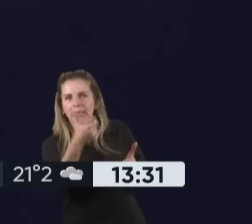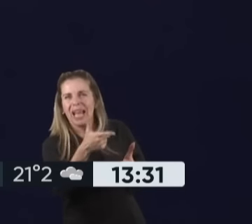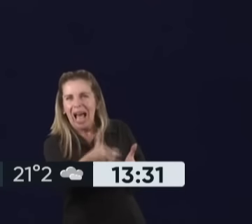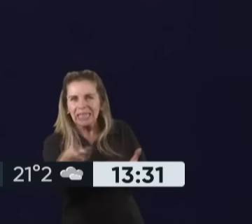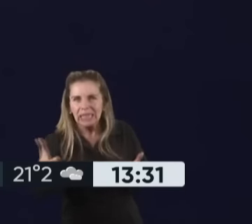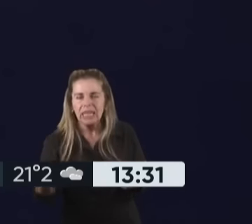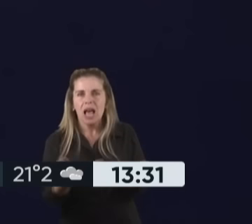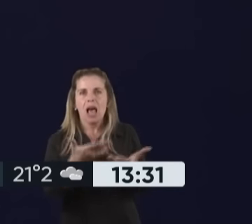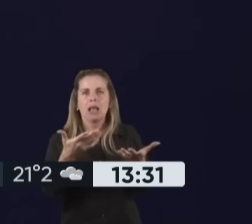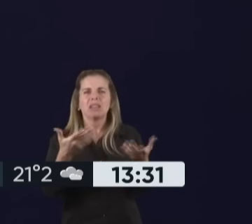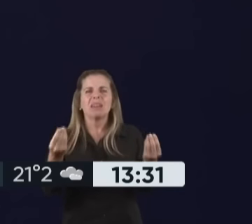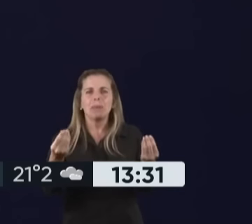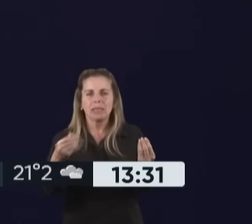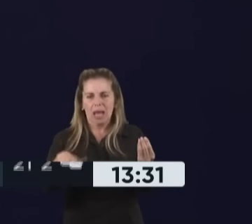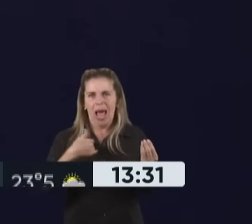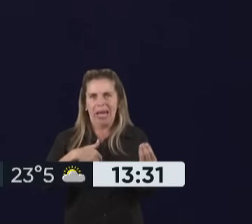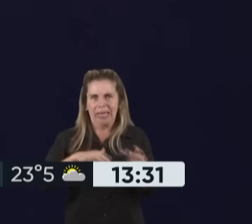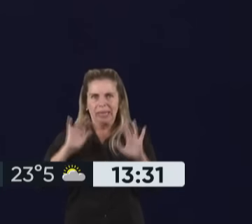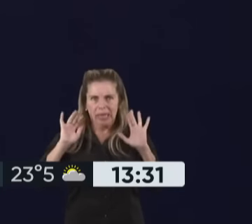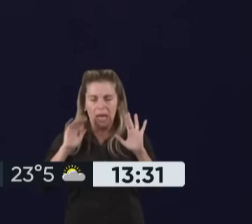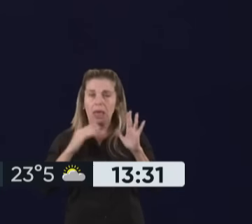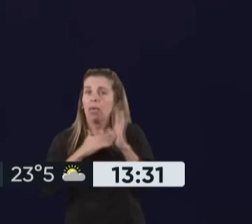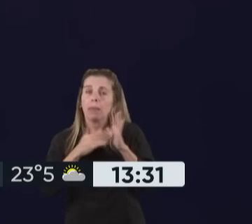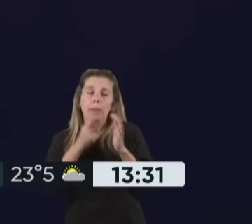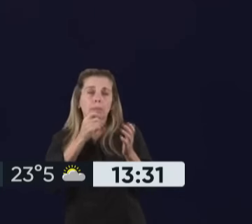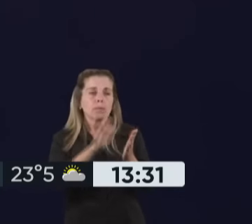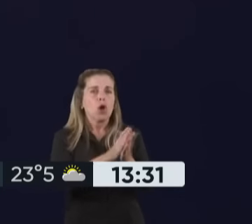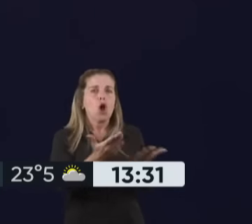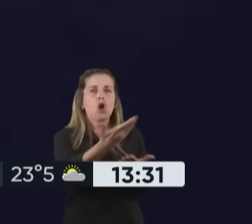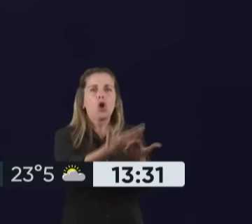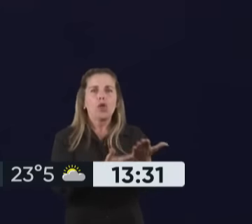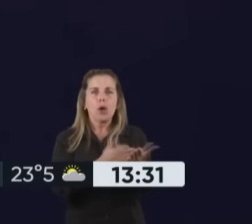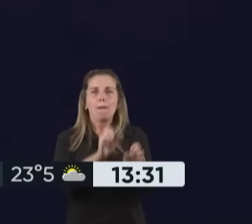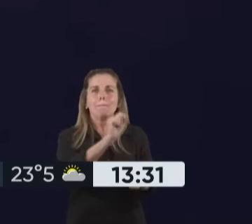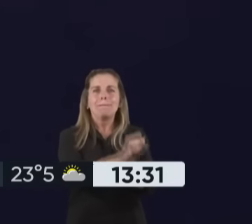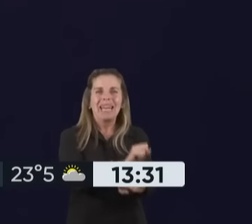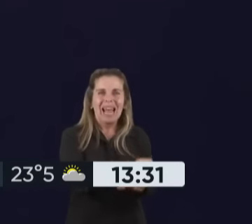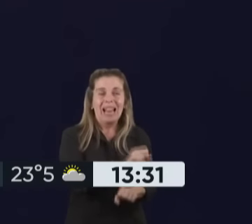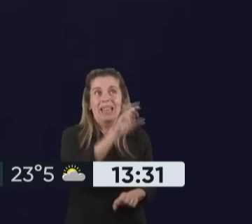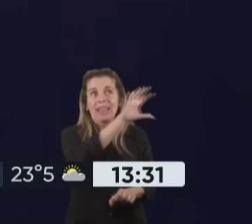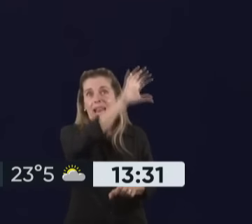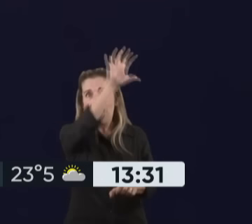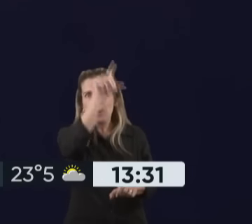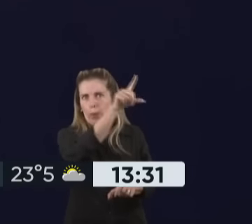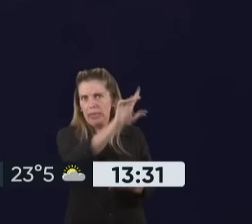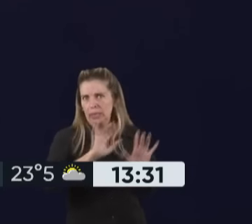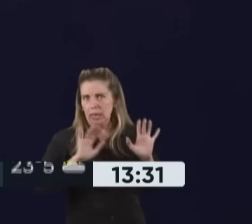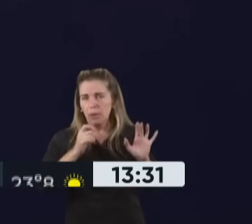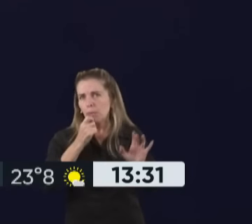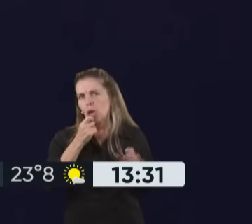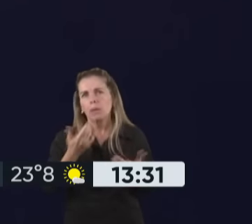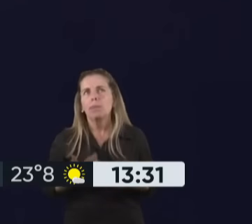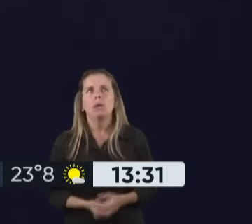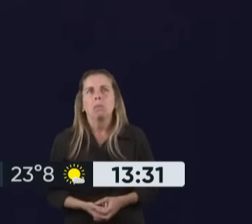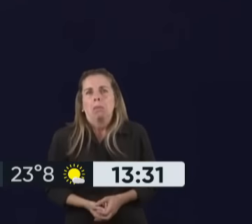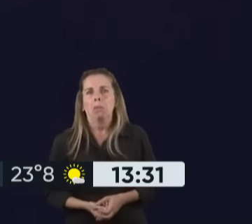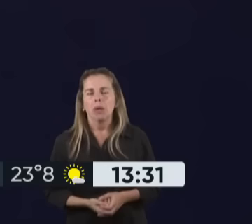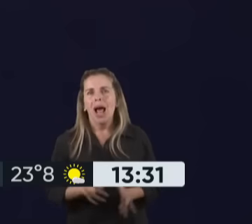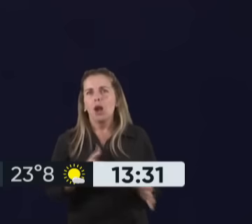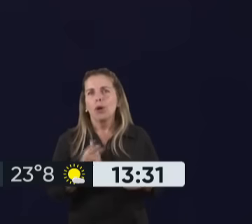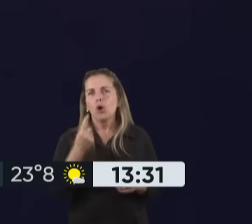pasa en la Argentina? Una persona, de acuerdo al Código Procesal Penal de las provincias, pero hoy hay una persona que pasa 10